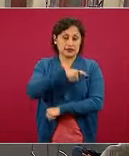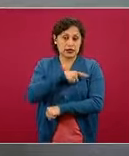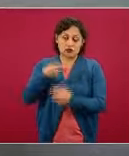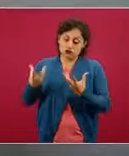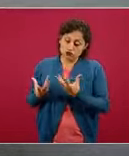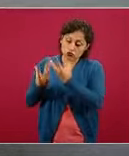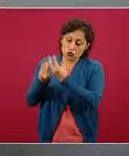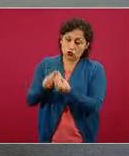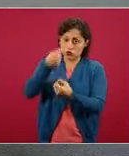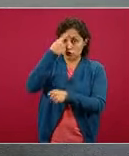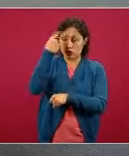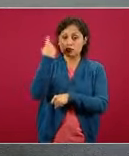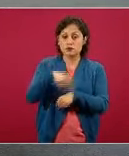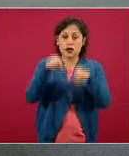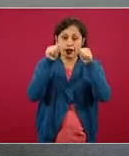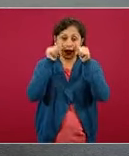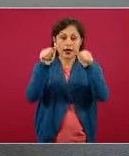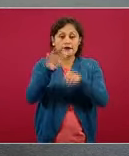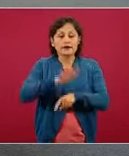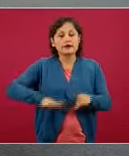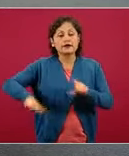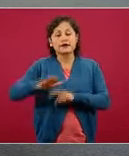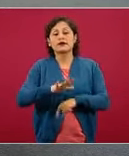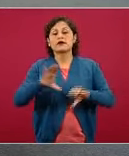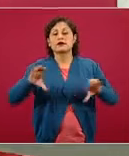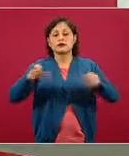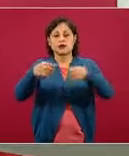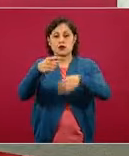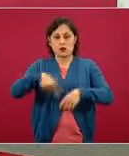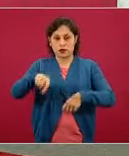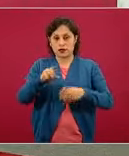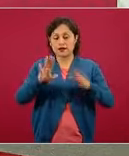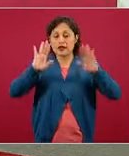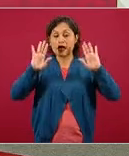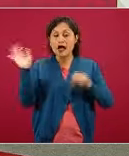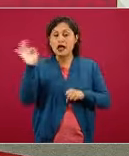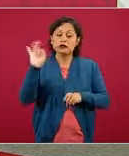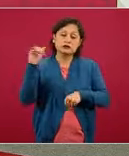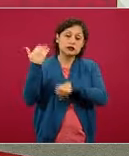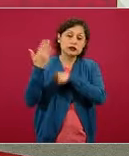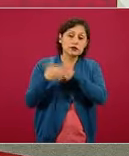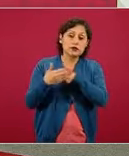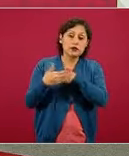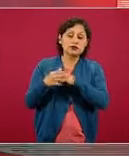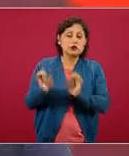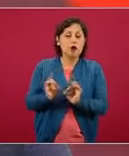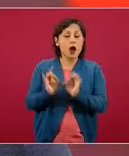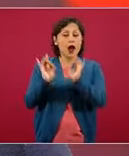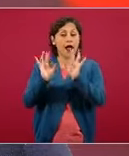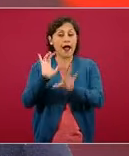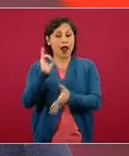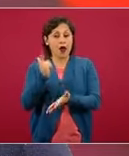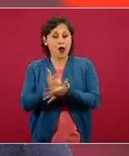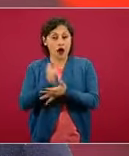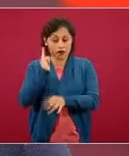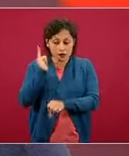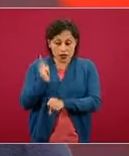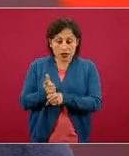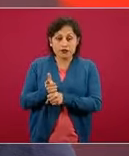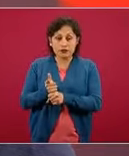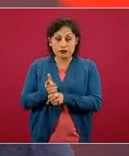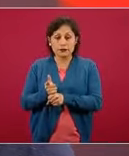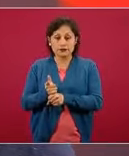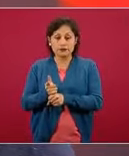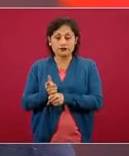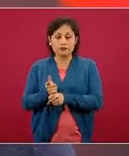salud pública, y en un momento determinado, si se identifica algún riesgo que pudiera poner